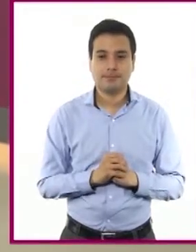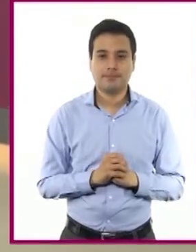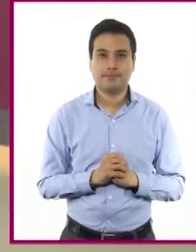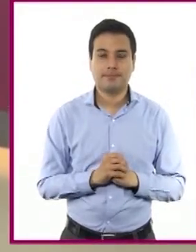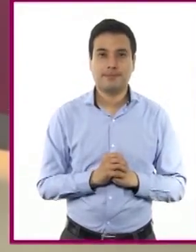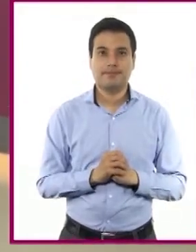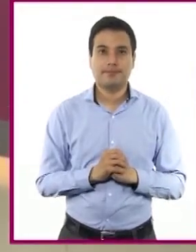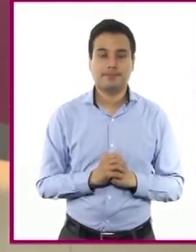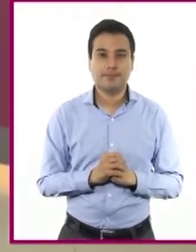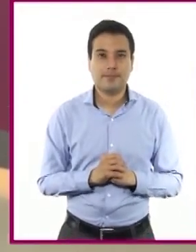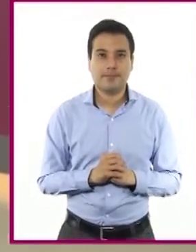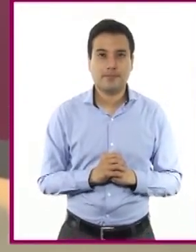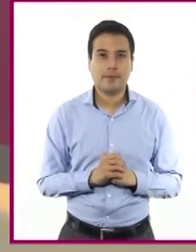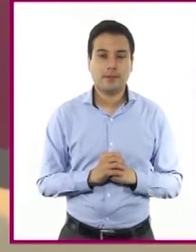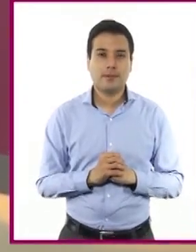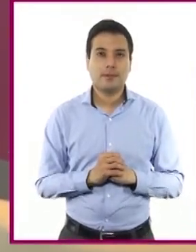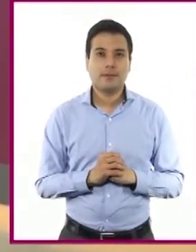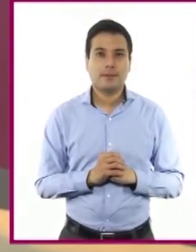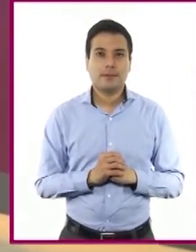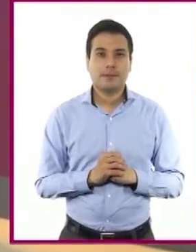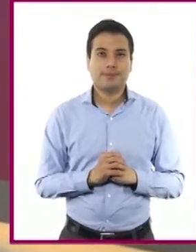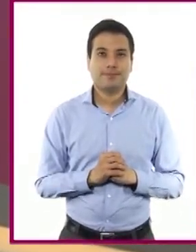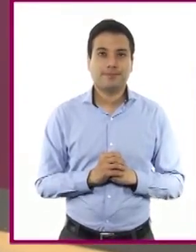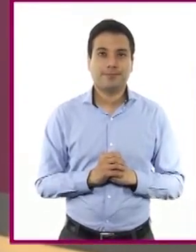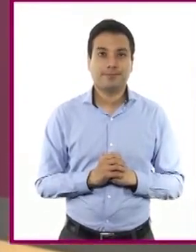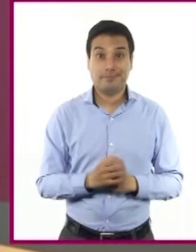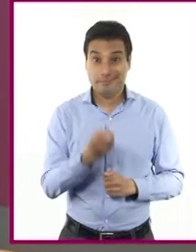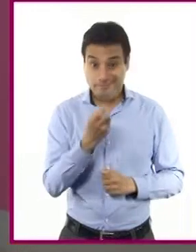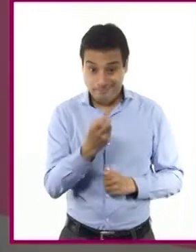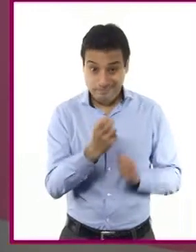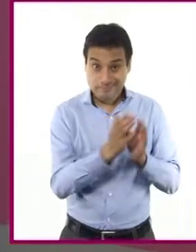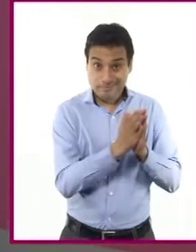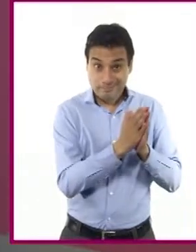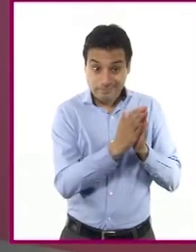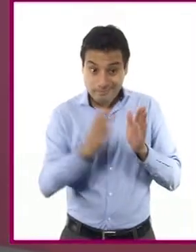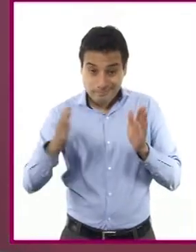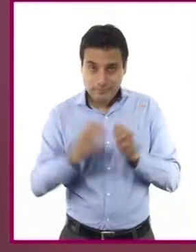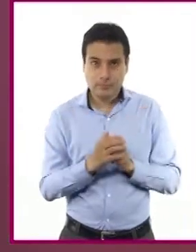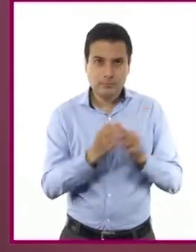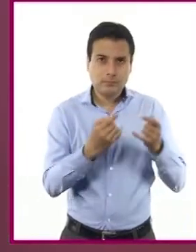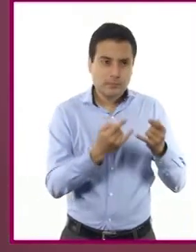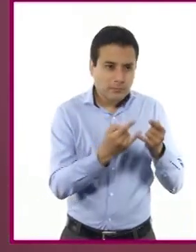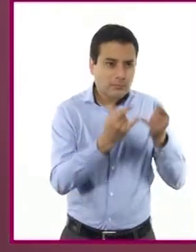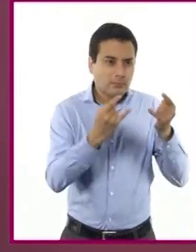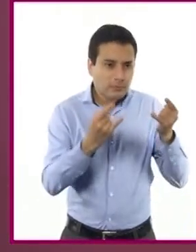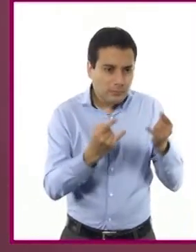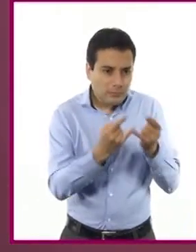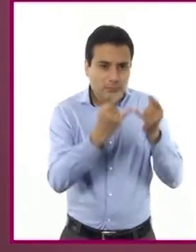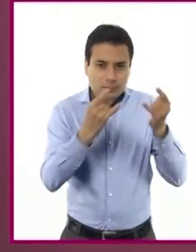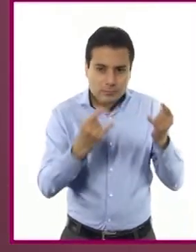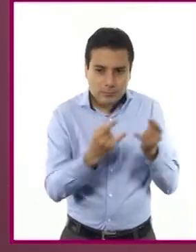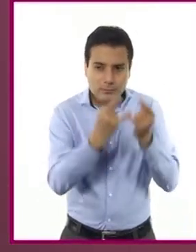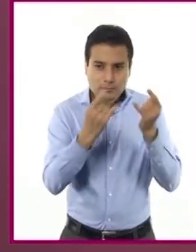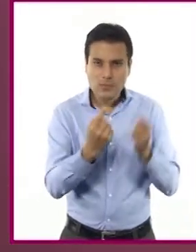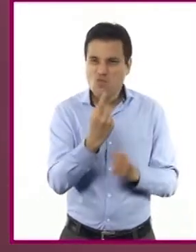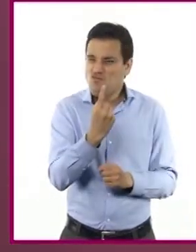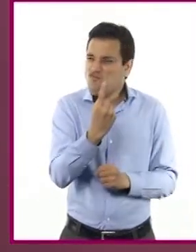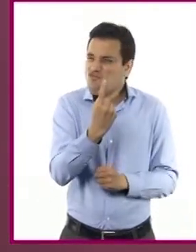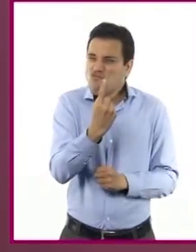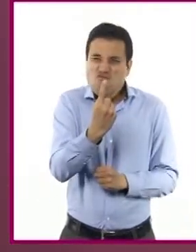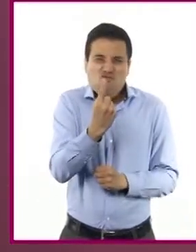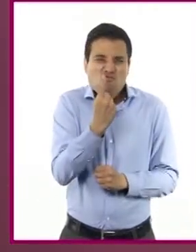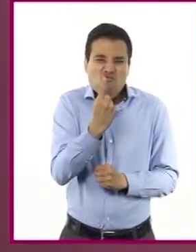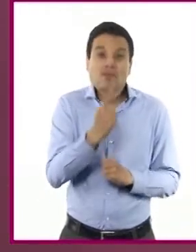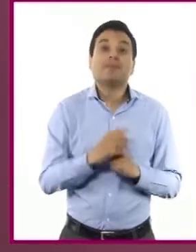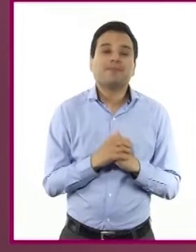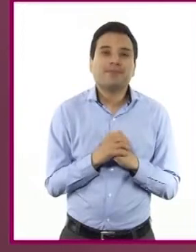De todos los acontecimientos de esta era de las catástrofes, el que mayormente impresionó a los supervivientes del siglo XIX